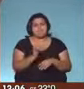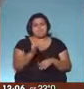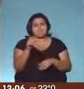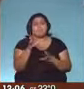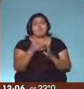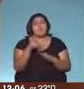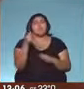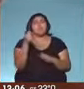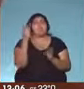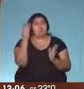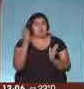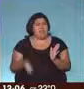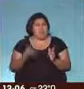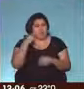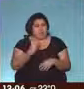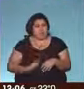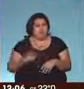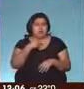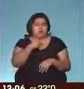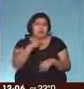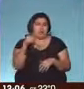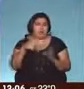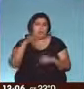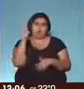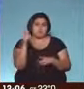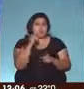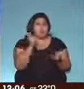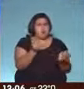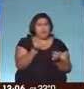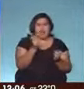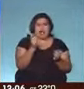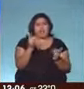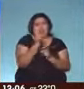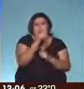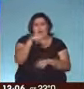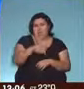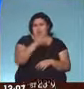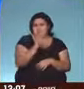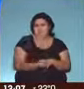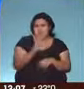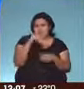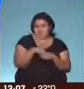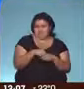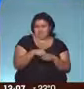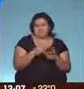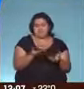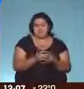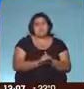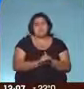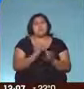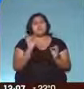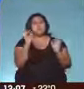que el presidente de la Nación, Alberto Fernández, es el hombre que está manejando la crisis hoy en la República Argentina. Esto no